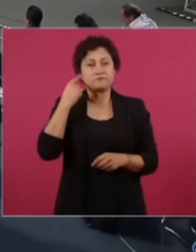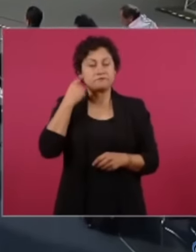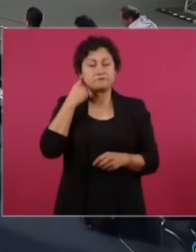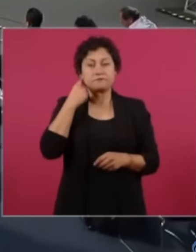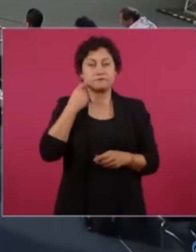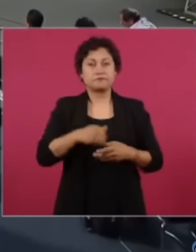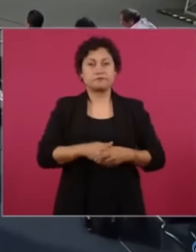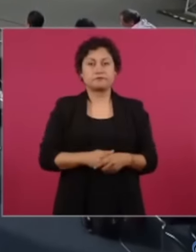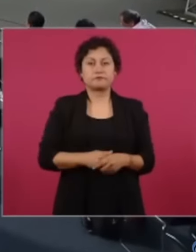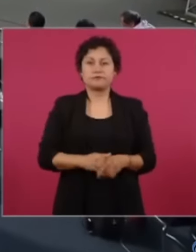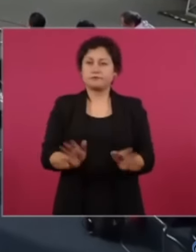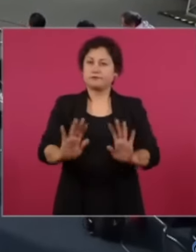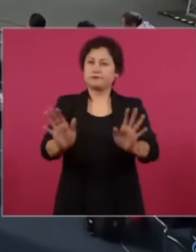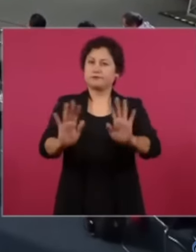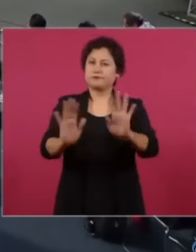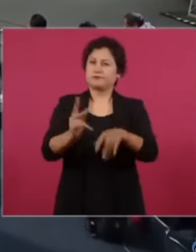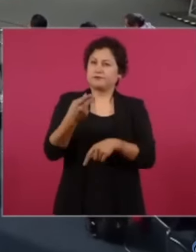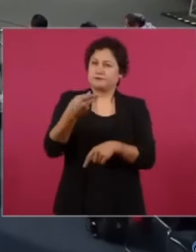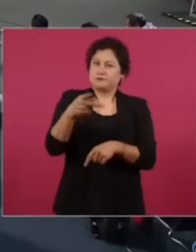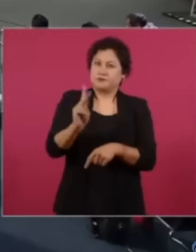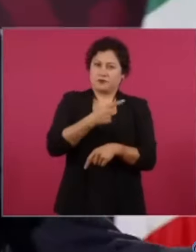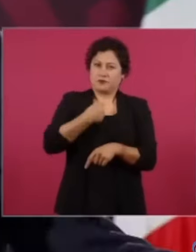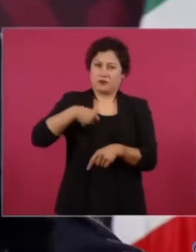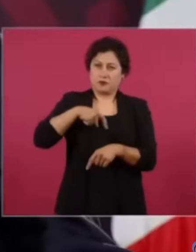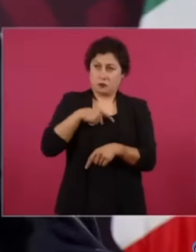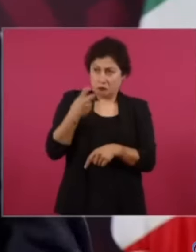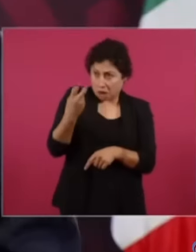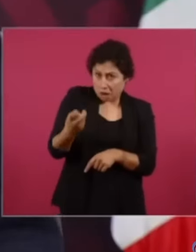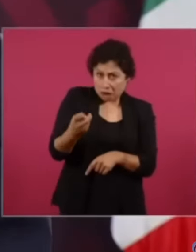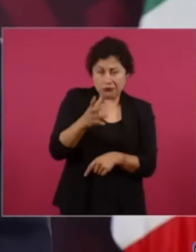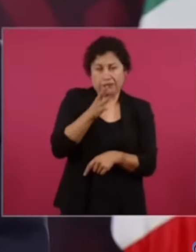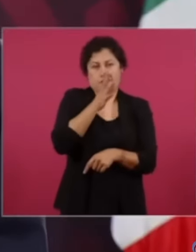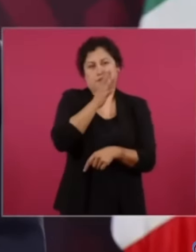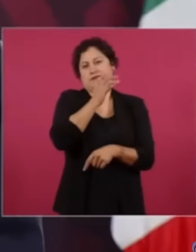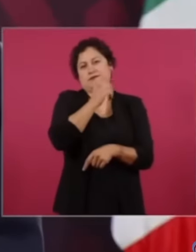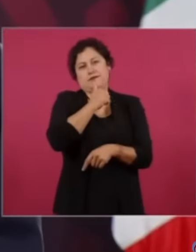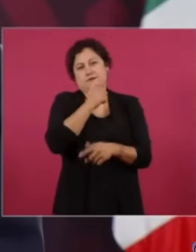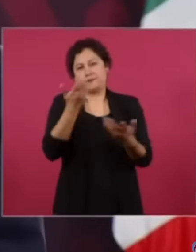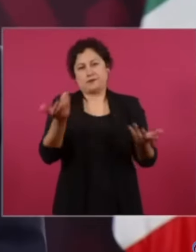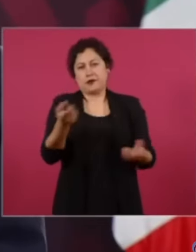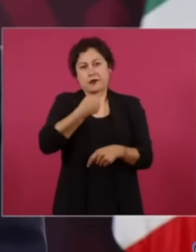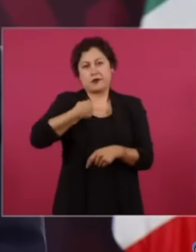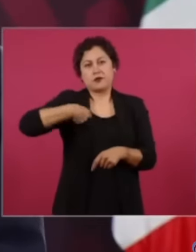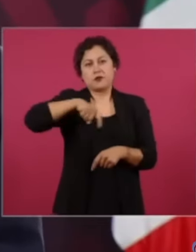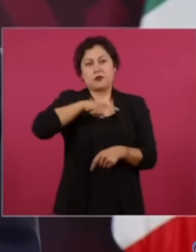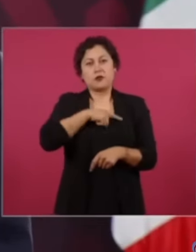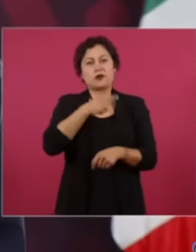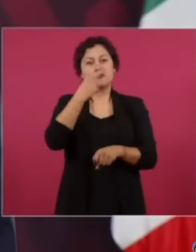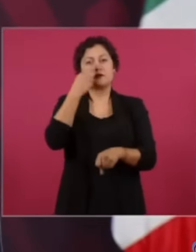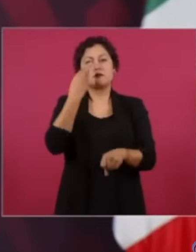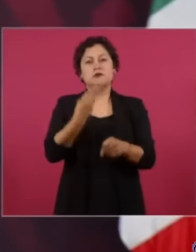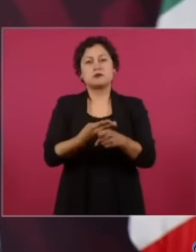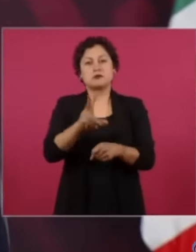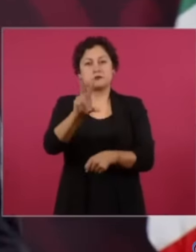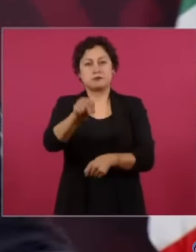Pero nosotros no podemos hacer eso, o sea, no nos corresponde.